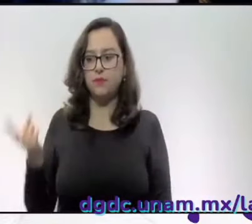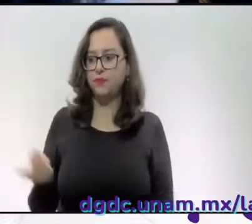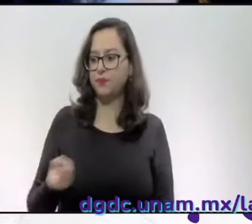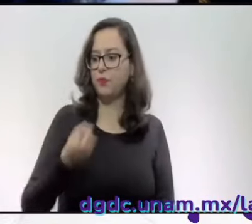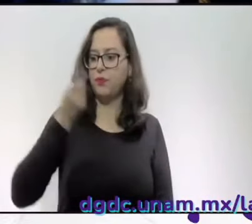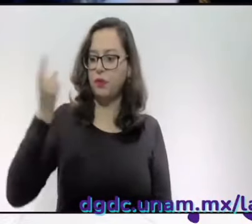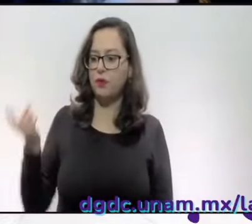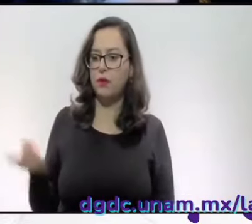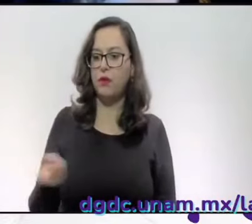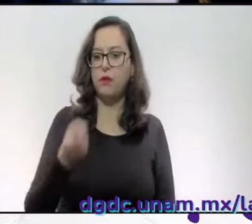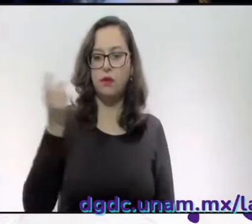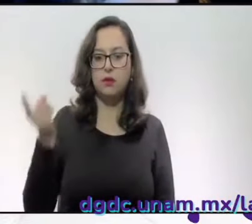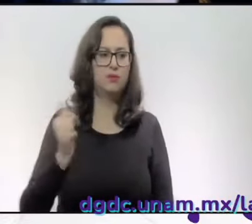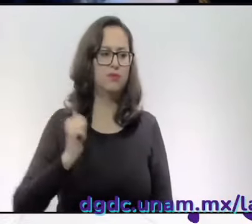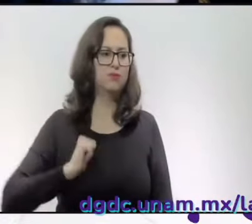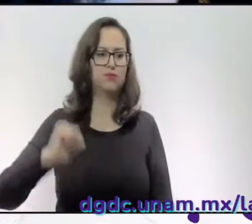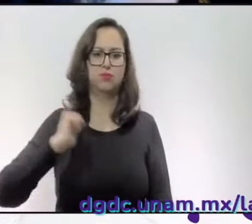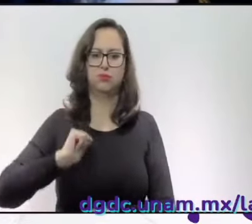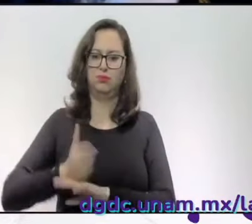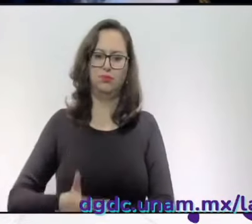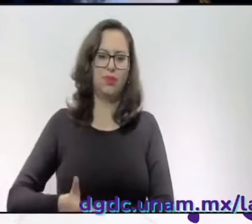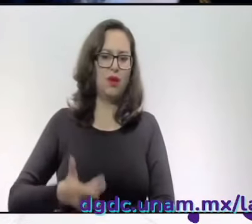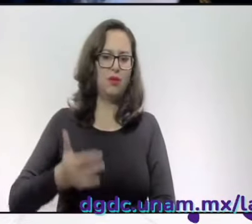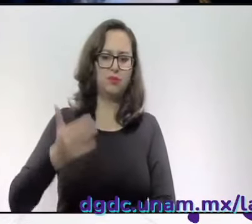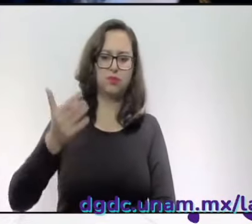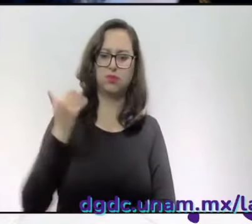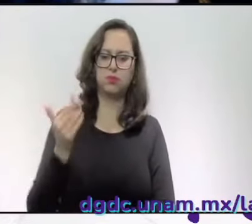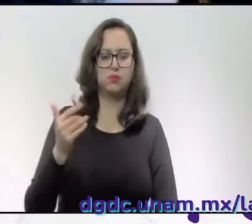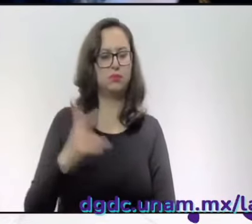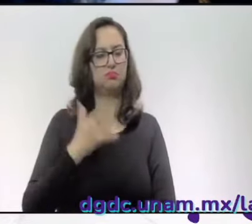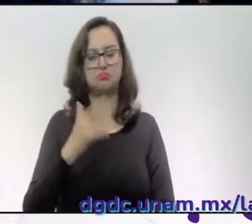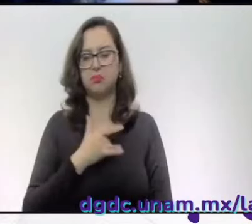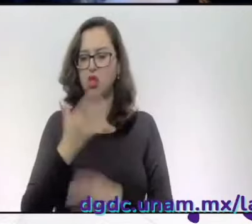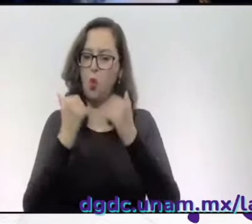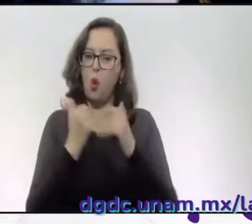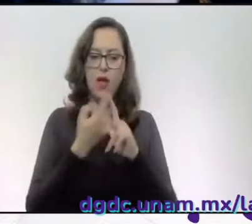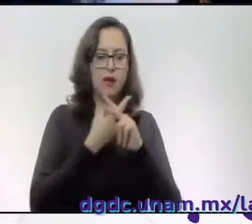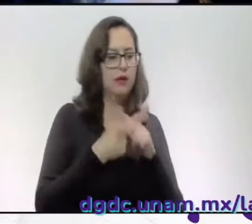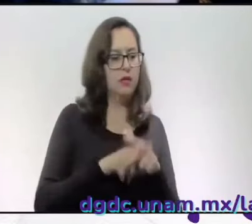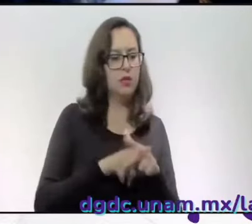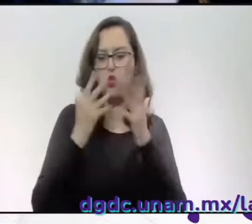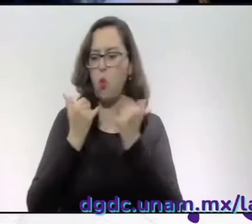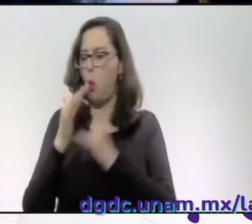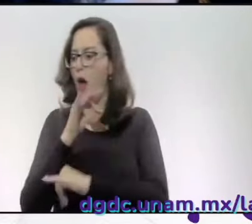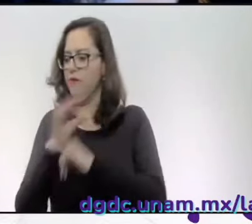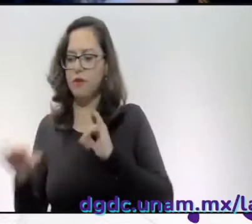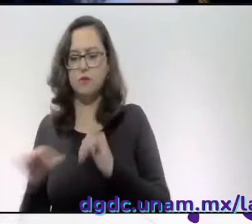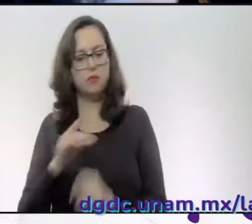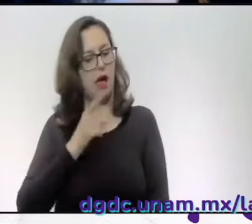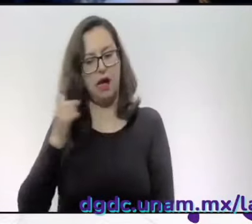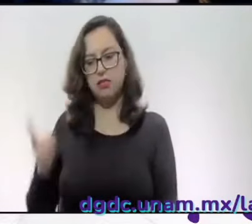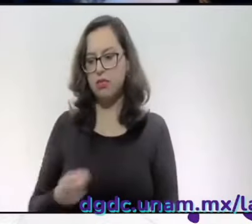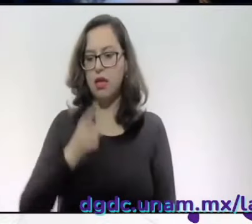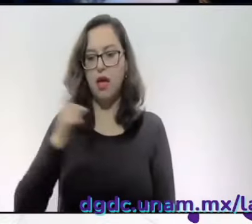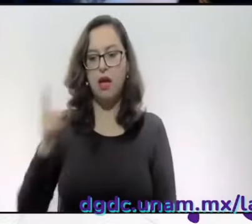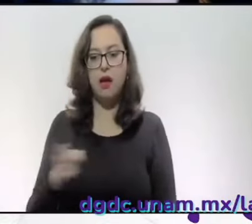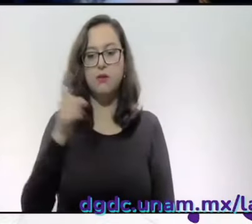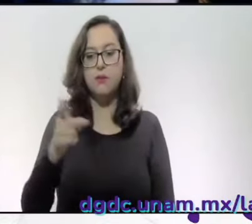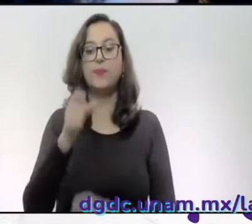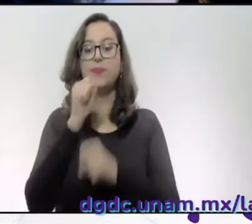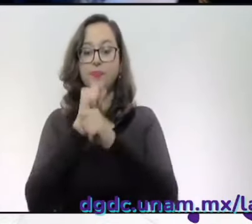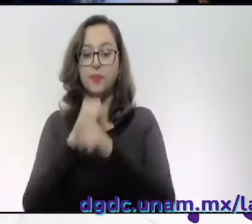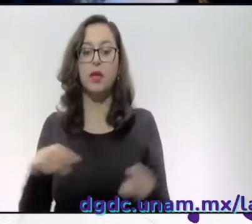incluso mucho antes, incluso Newton, pensaban que el universo era eterno. Desde el punto de vista físico, y desde luego estaban las visiones